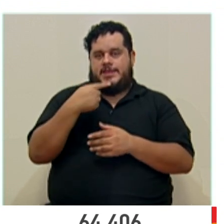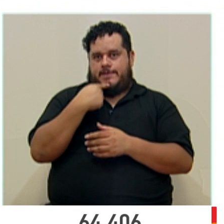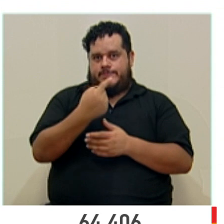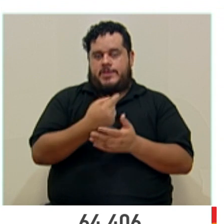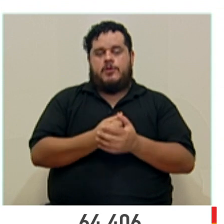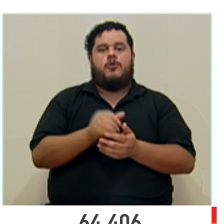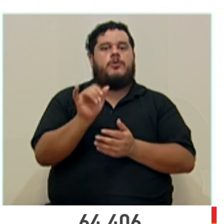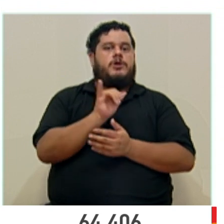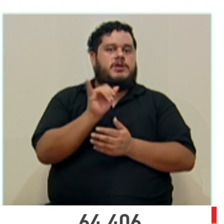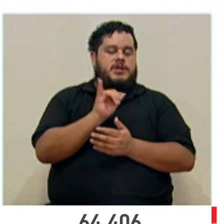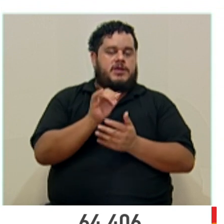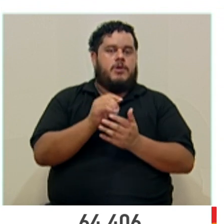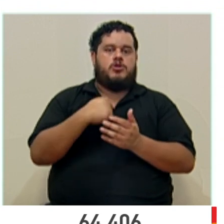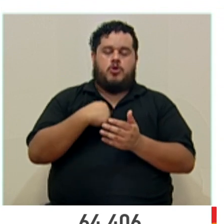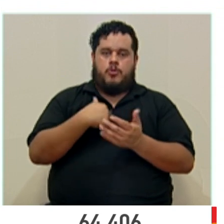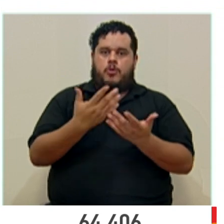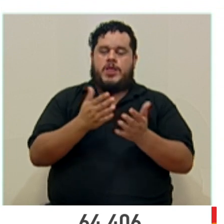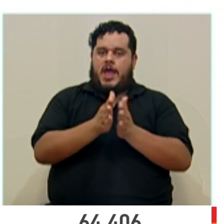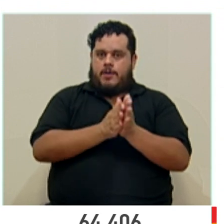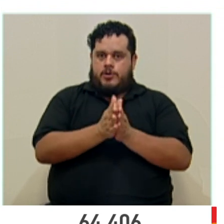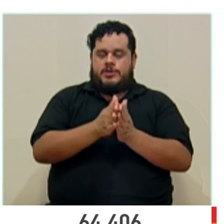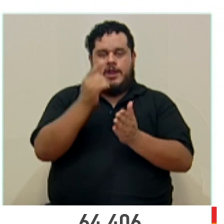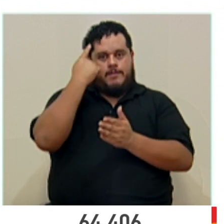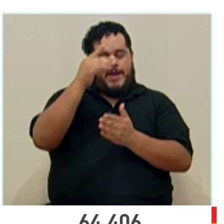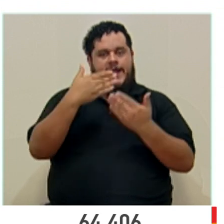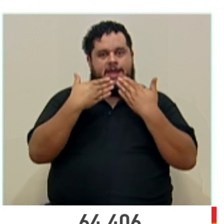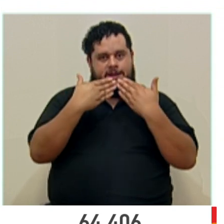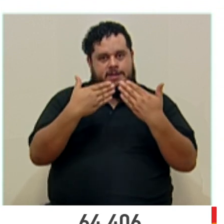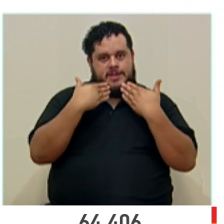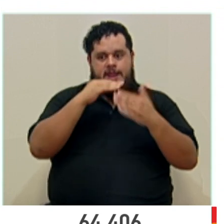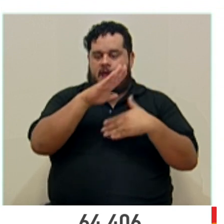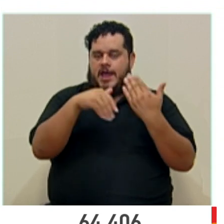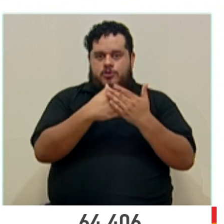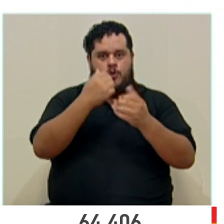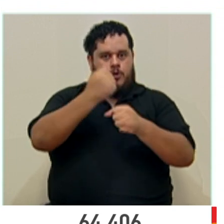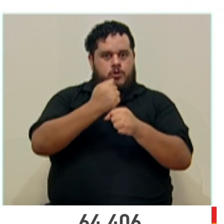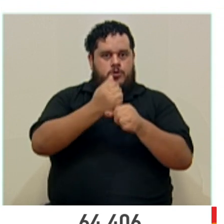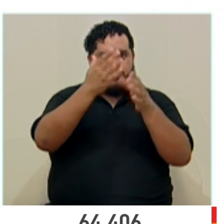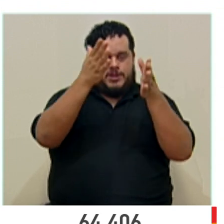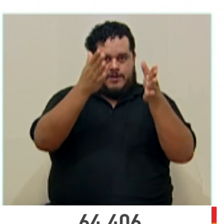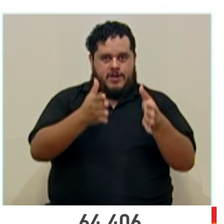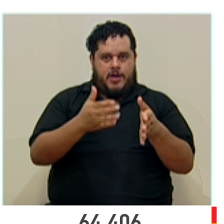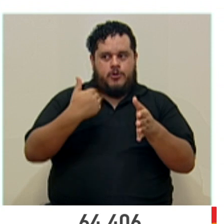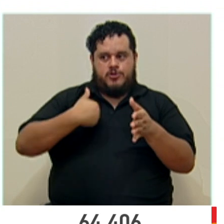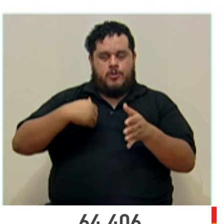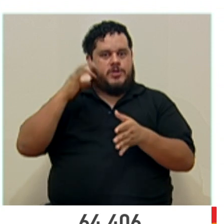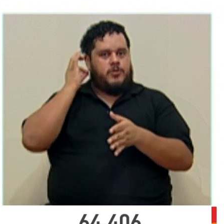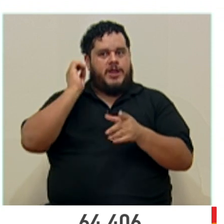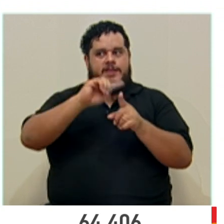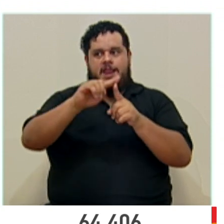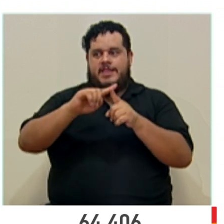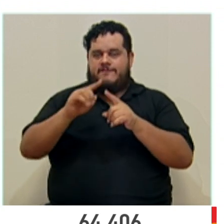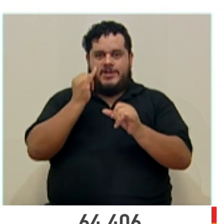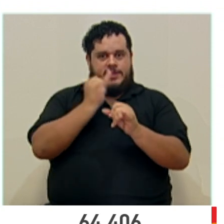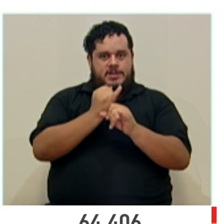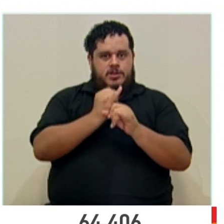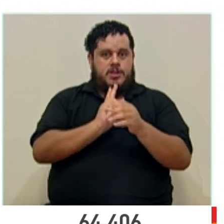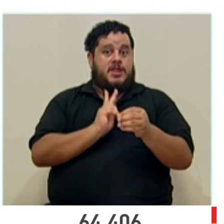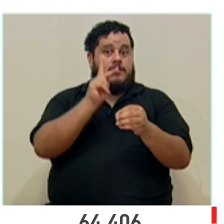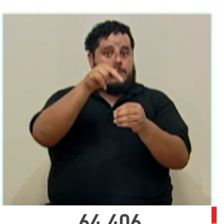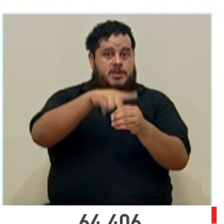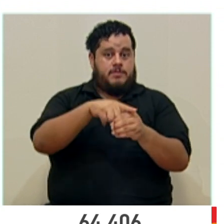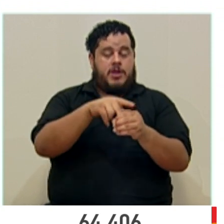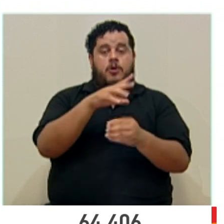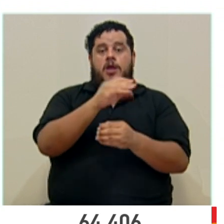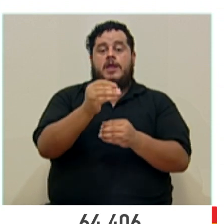voy a aprovechar para dar un agradecimiento a todos los funcionarios y las funcionarias de las diferentes instituciones que